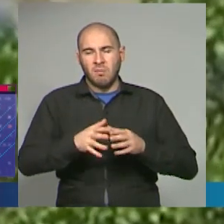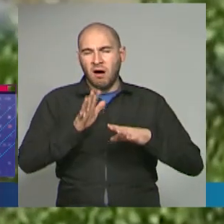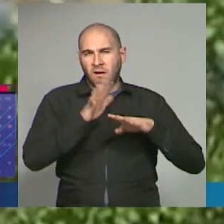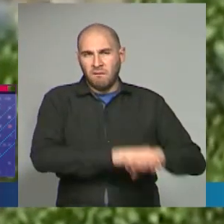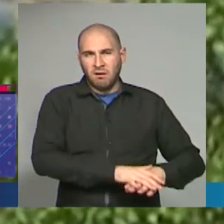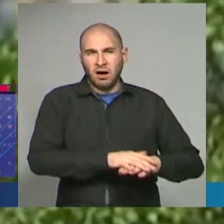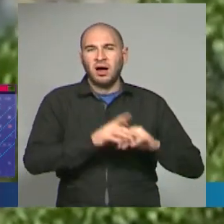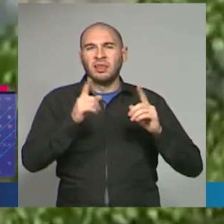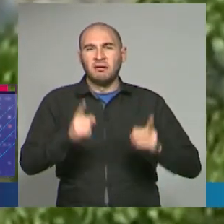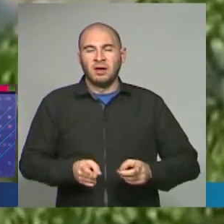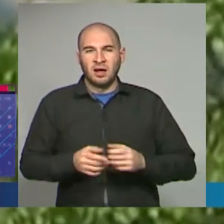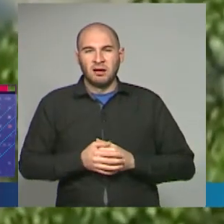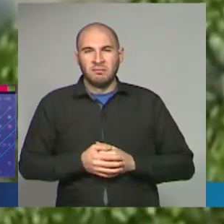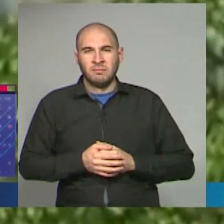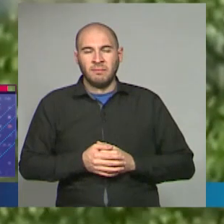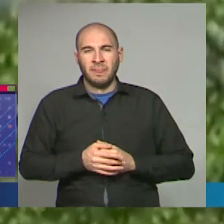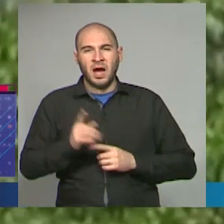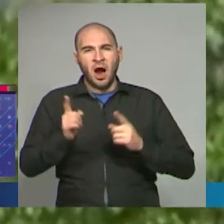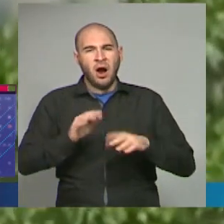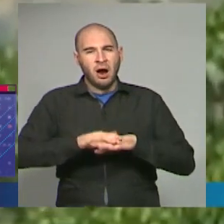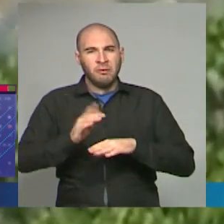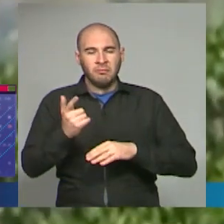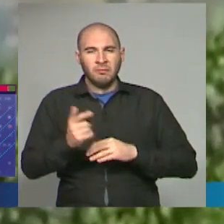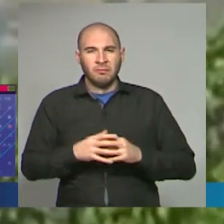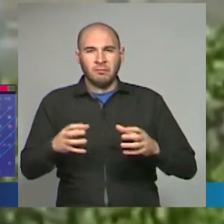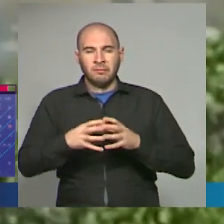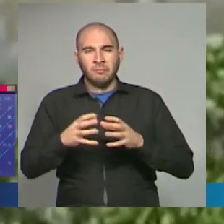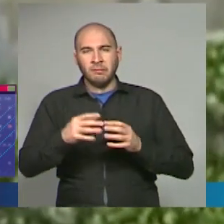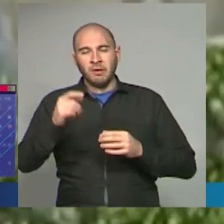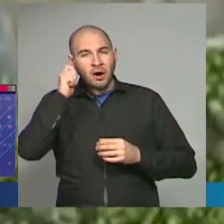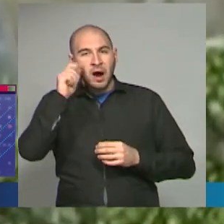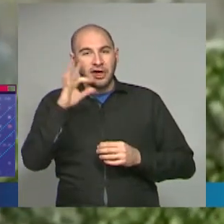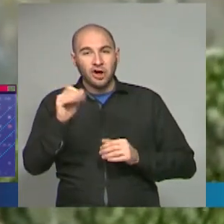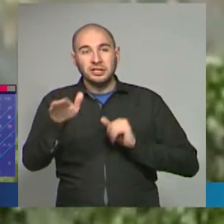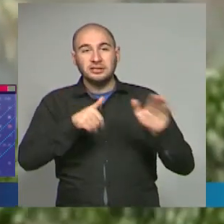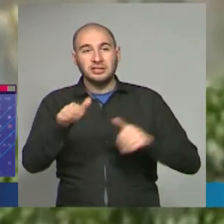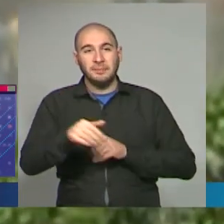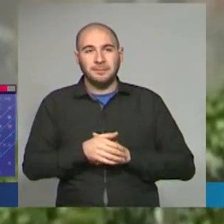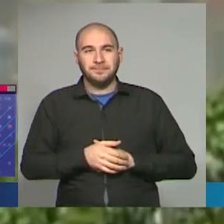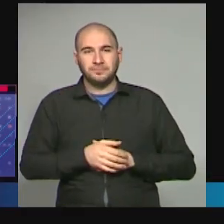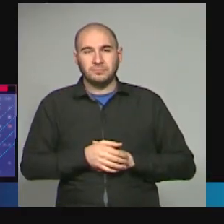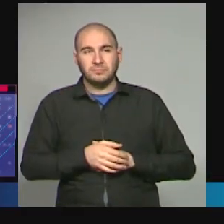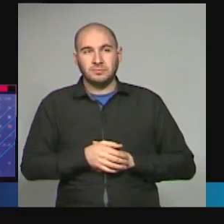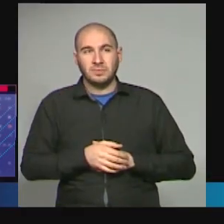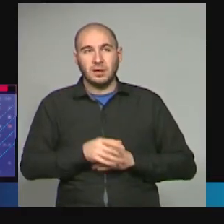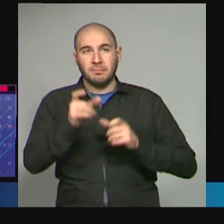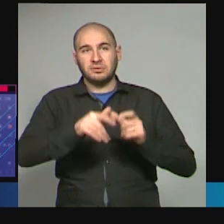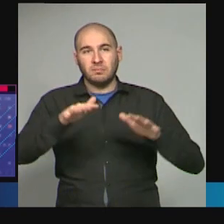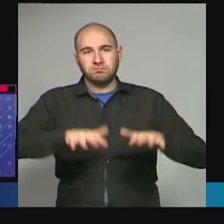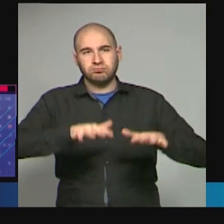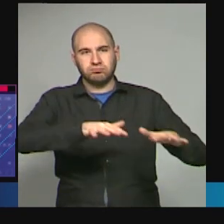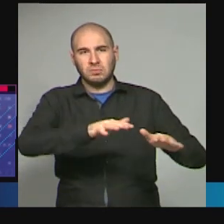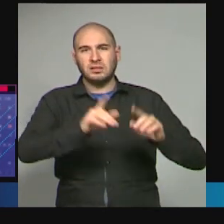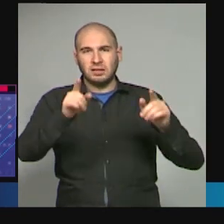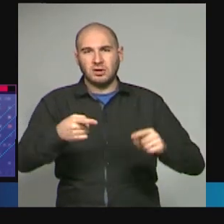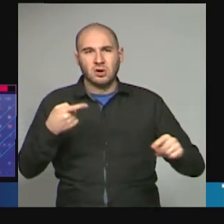represión, como también hay cierta irresponsabilidad de parte de Guaidó al convocar a manifestarse y